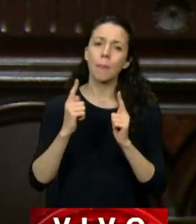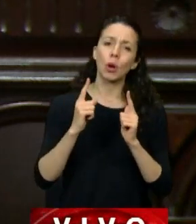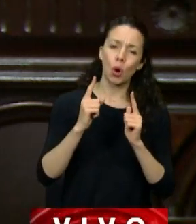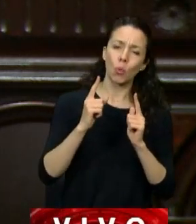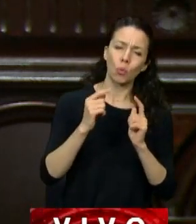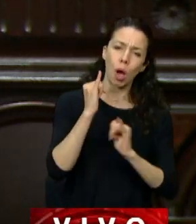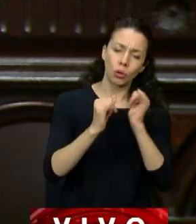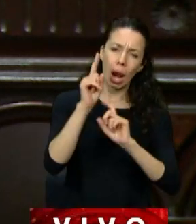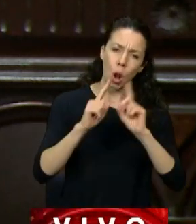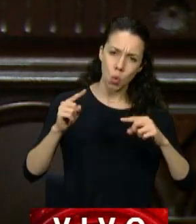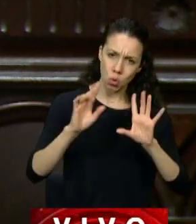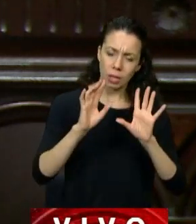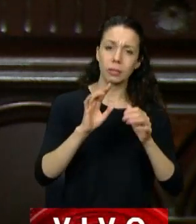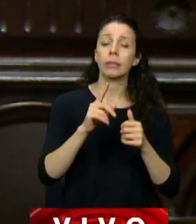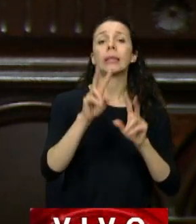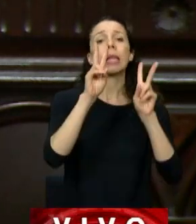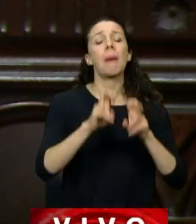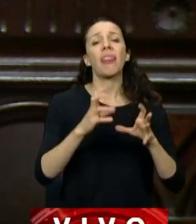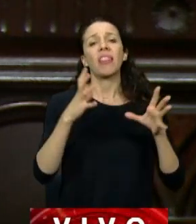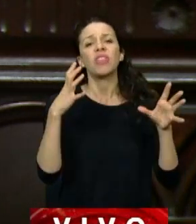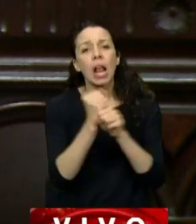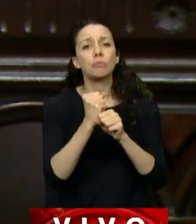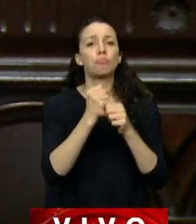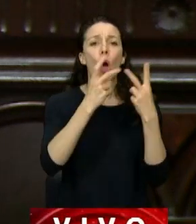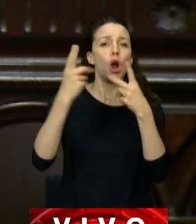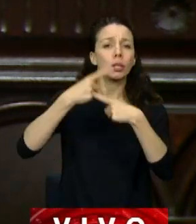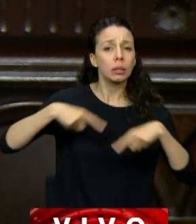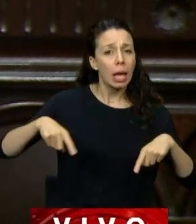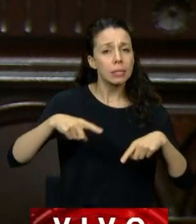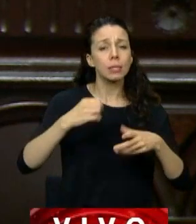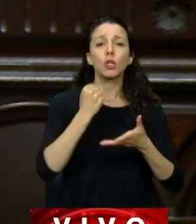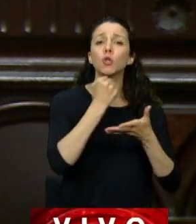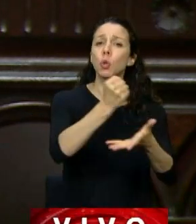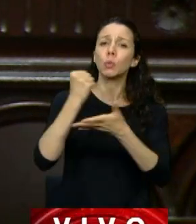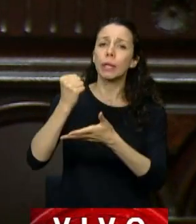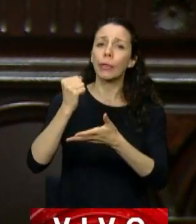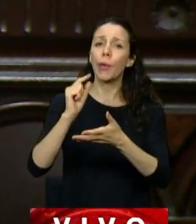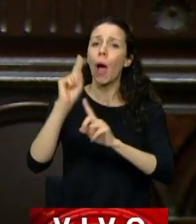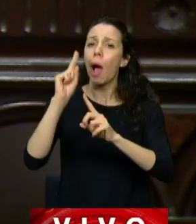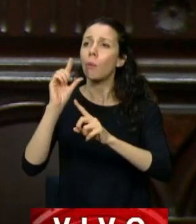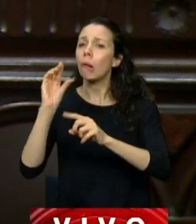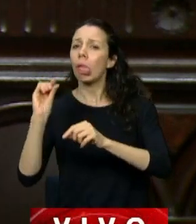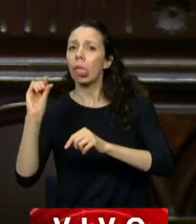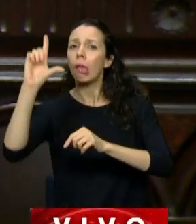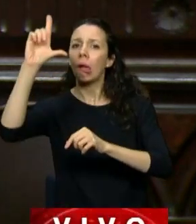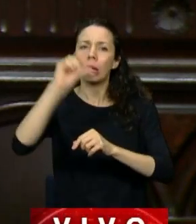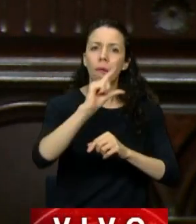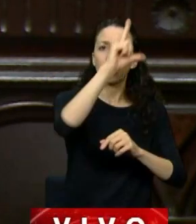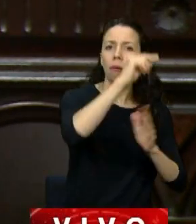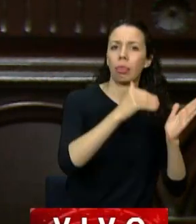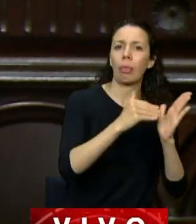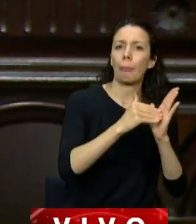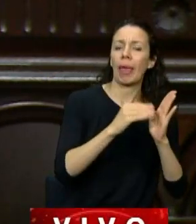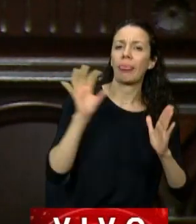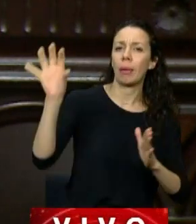con el tema del transporte. Vemos que los subsidios del transporte son muy discrecionales en toda la Argentina. Vemos